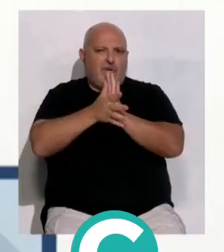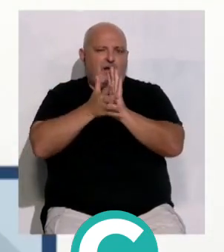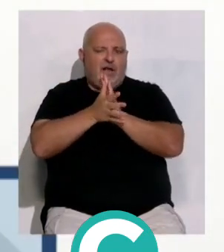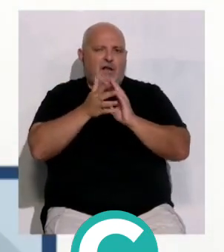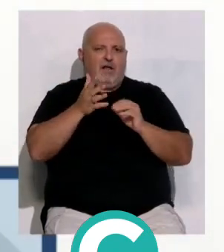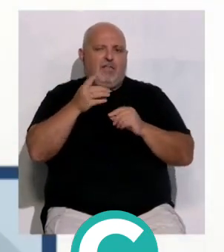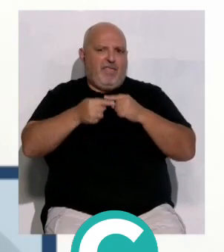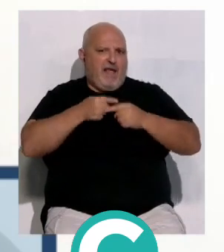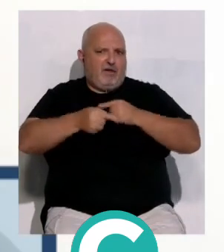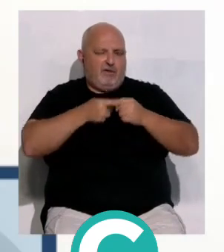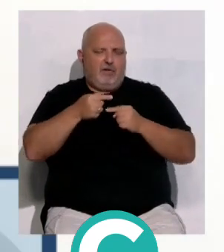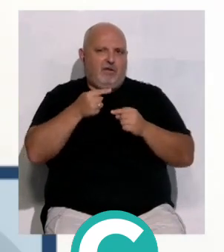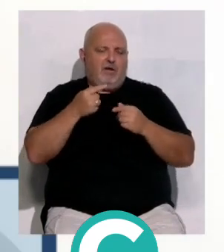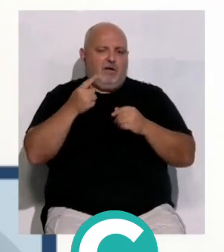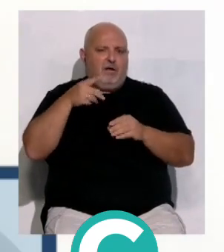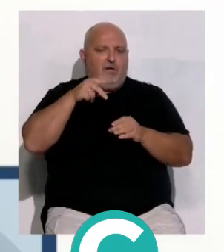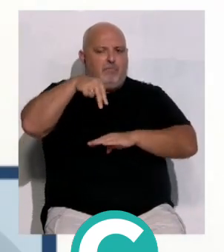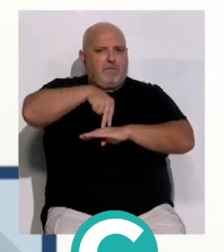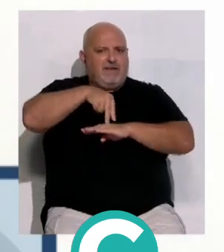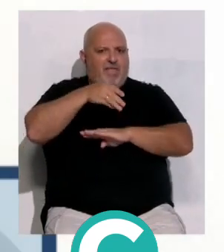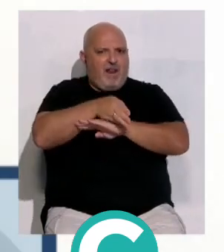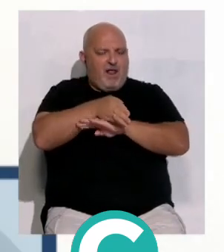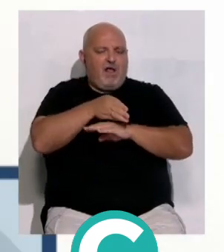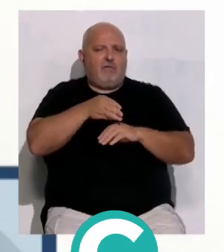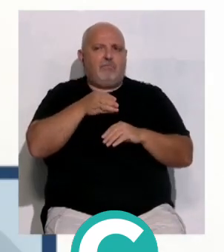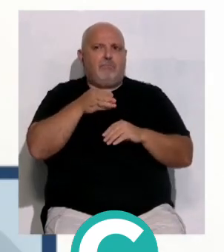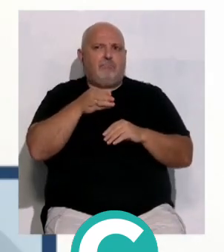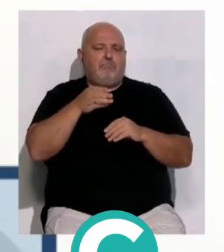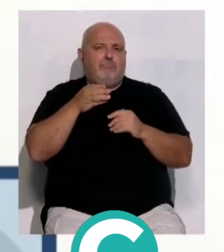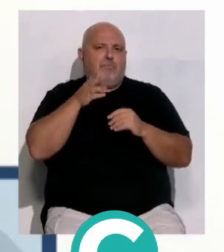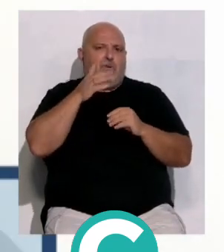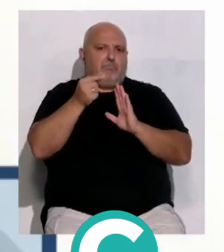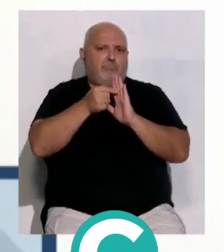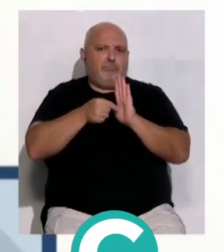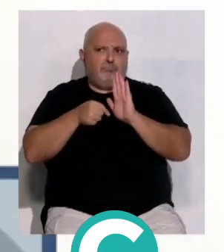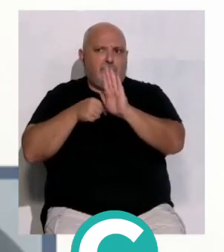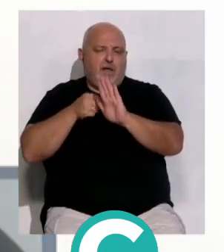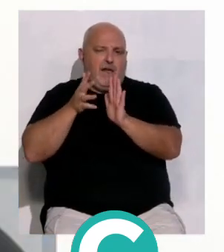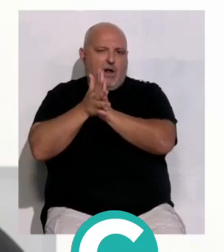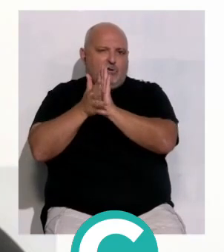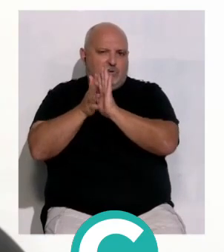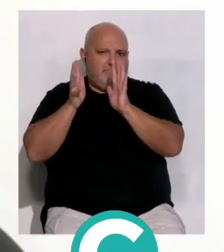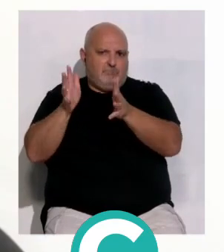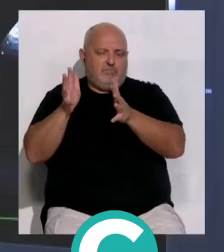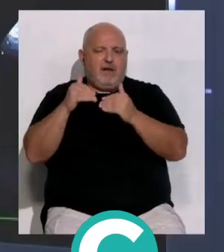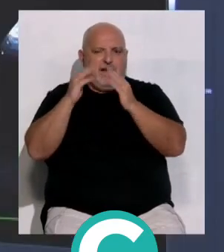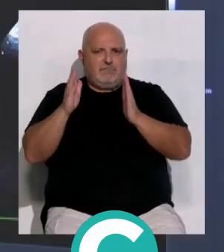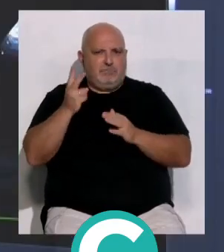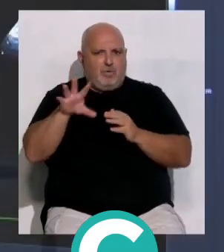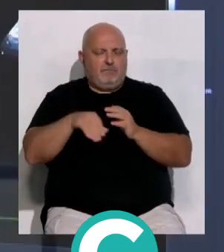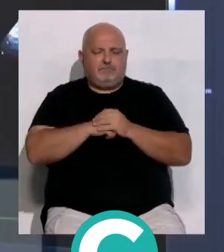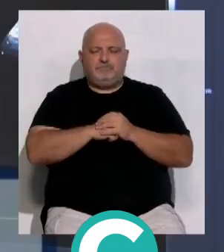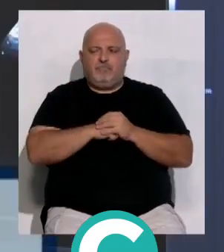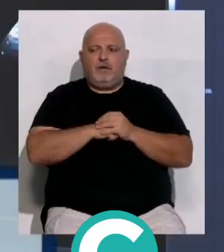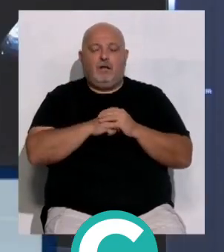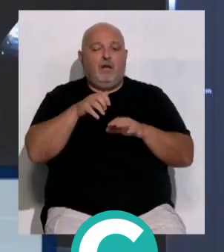a realizar a diario, tanto de manera presencial como bajo los parámetros que nosotros le vamos indicando, también en domicilio. Los